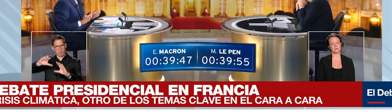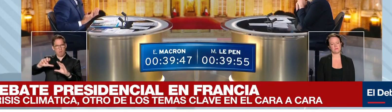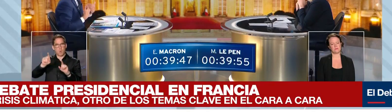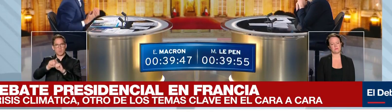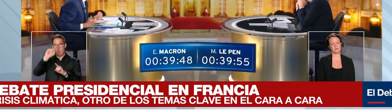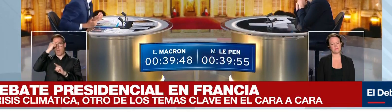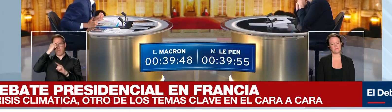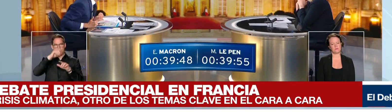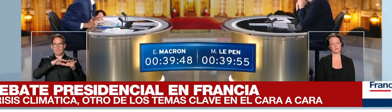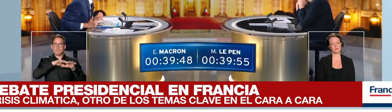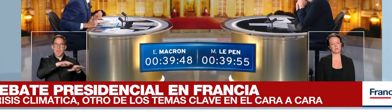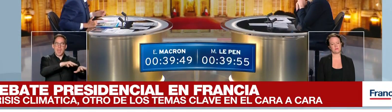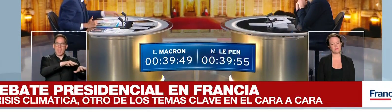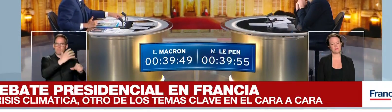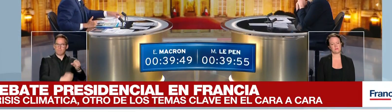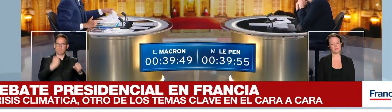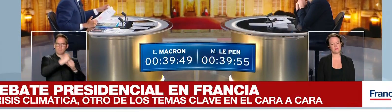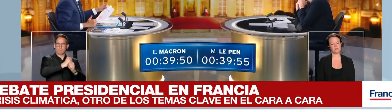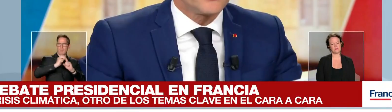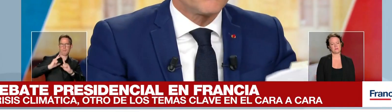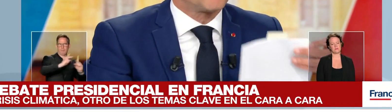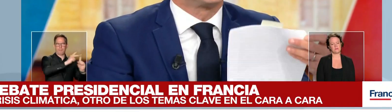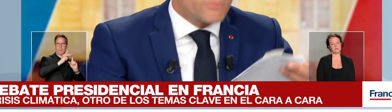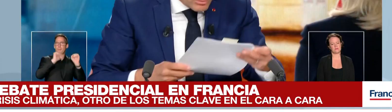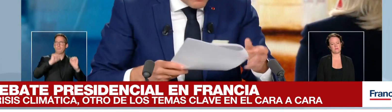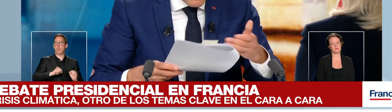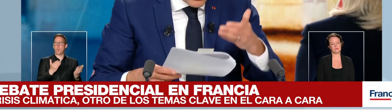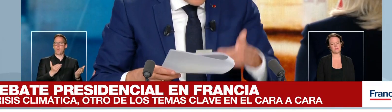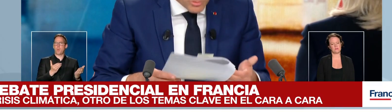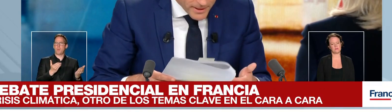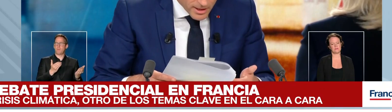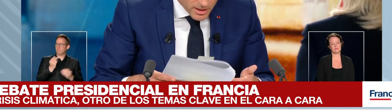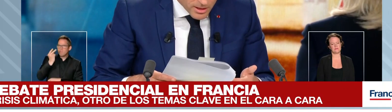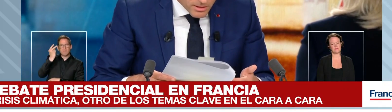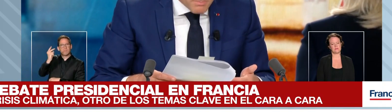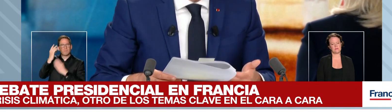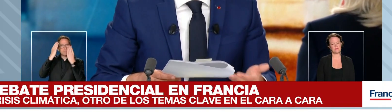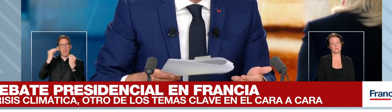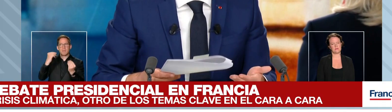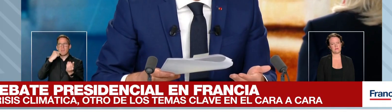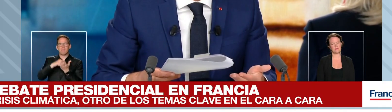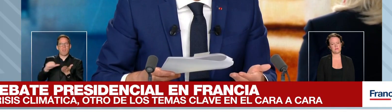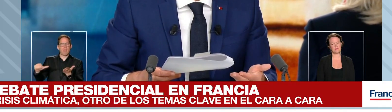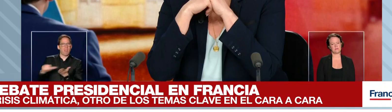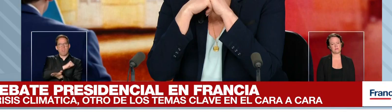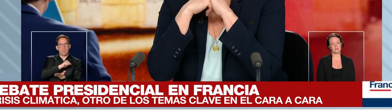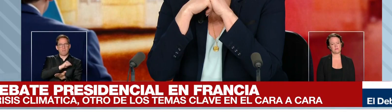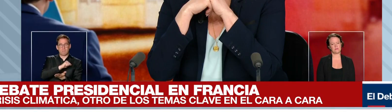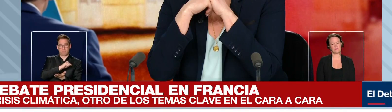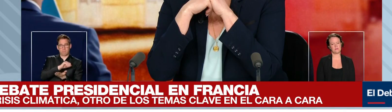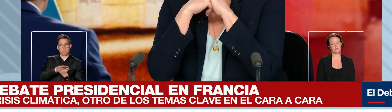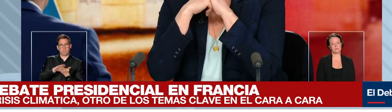también llevar la energía eólica al mar, porque crea empleo. Usted, al contrario, propone detener y